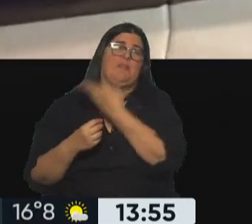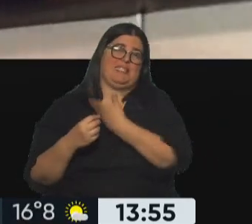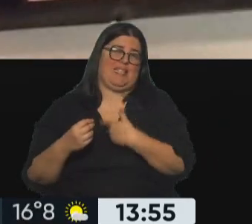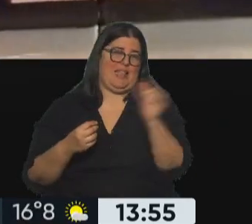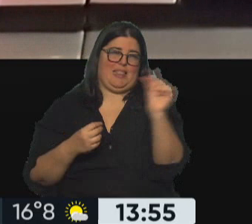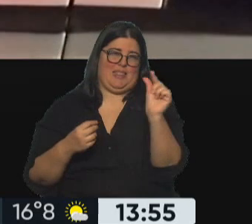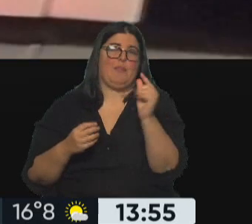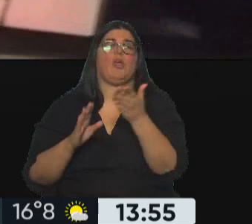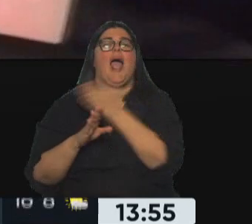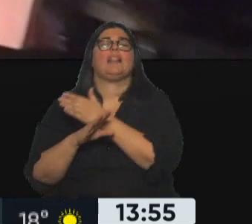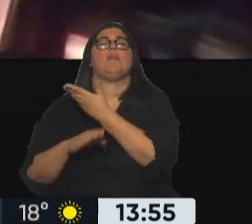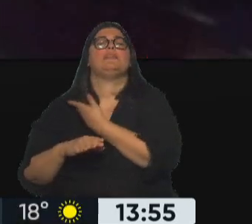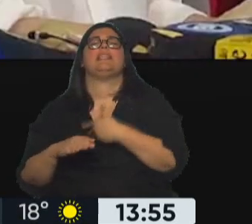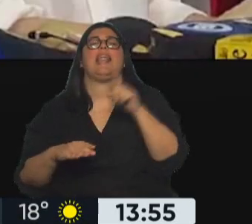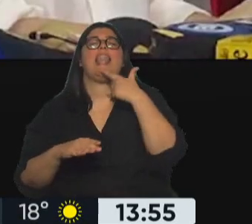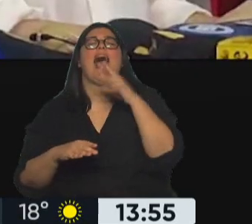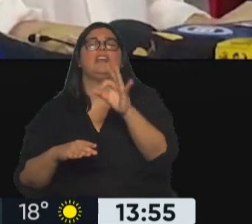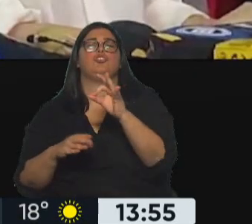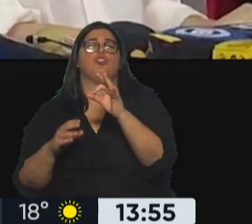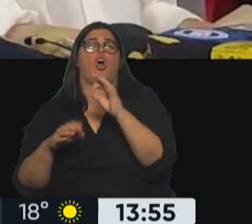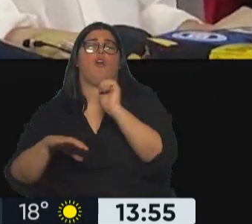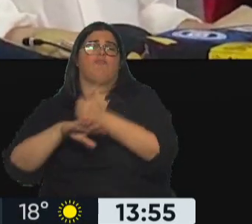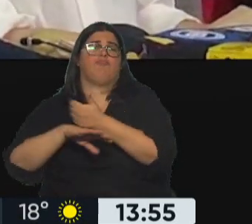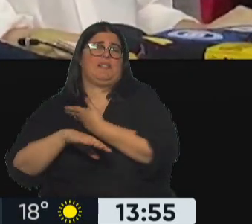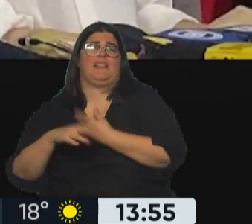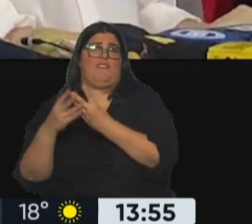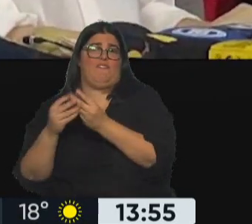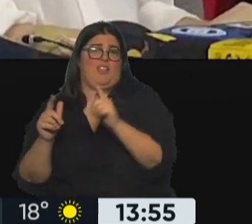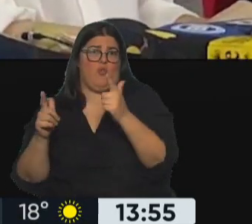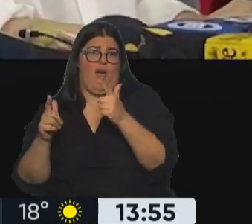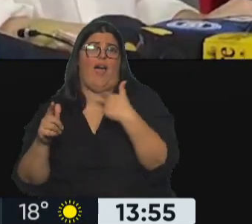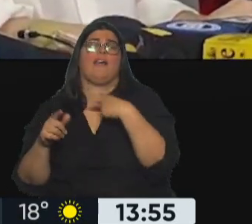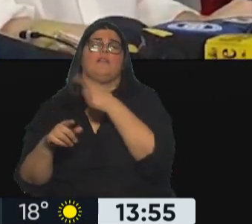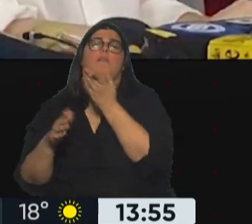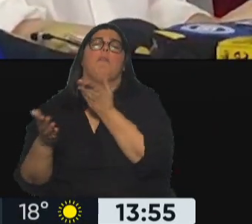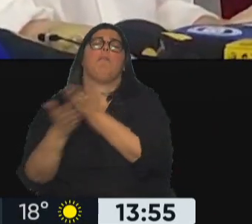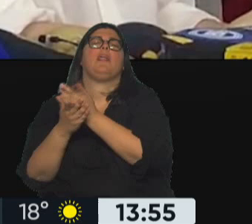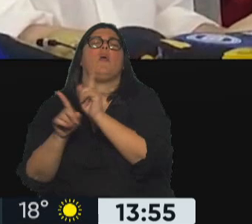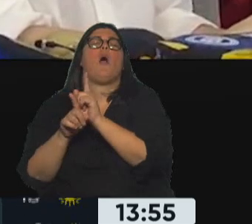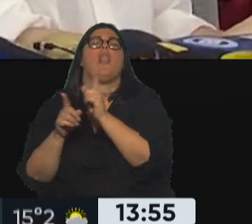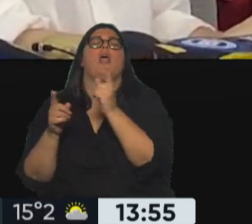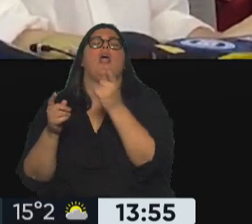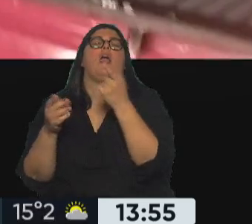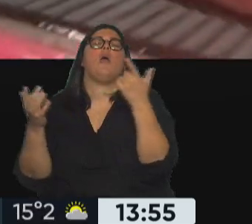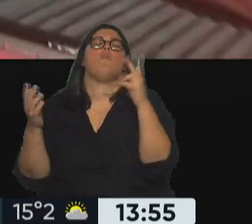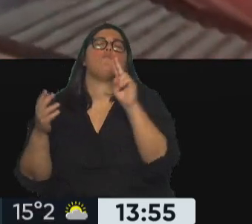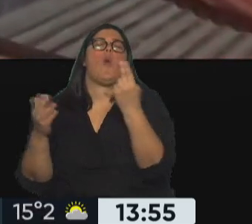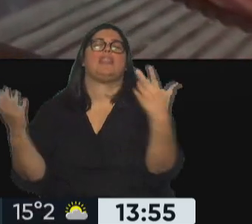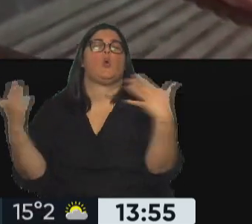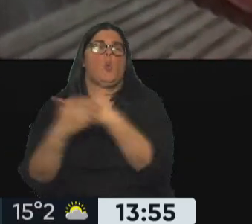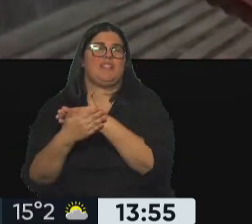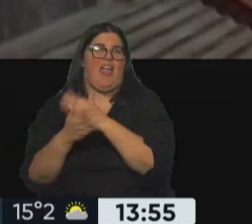que no pudo finalizar y que por lo tanto convocó a esta muerte cruzada, como se denomina en Ecuador, a la disolución del Parlamento y el